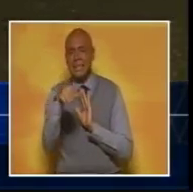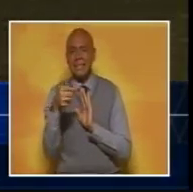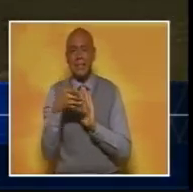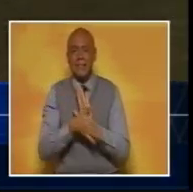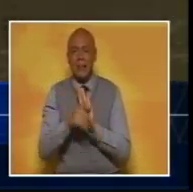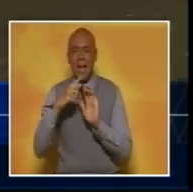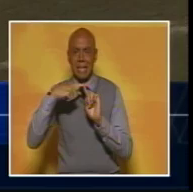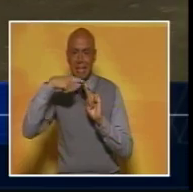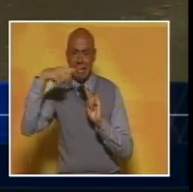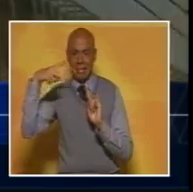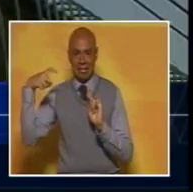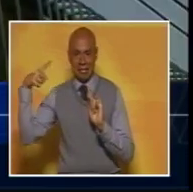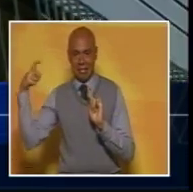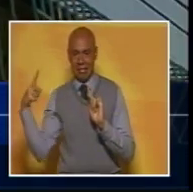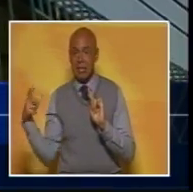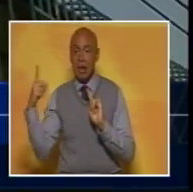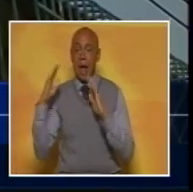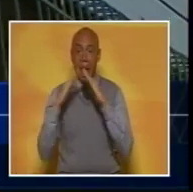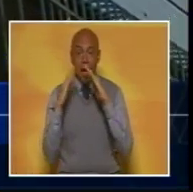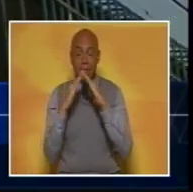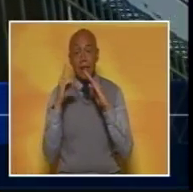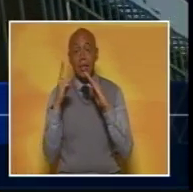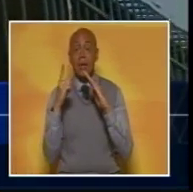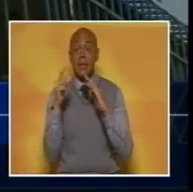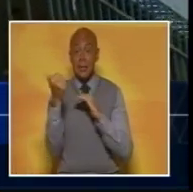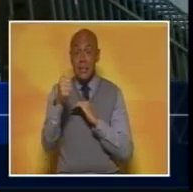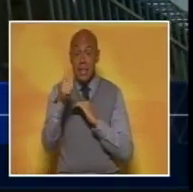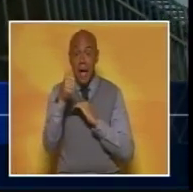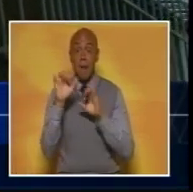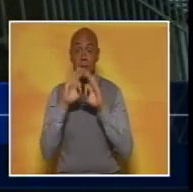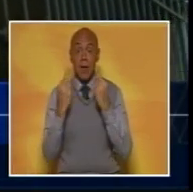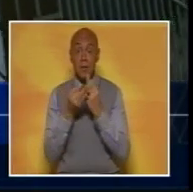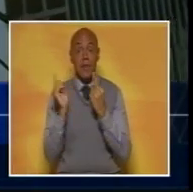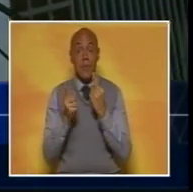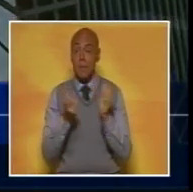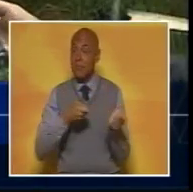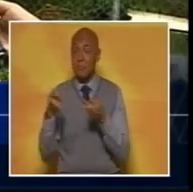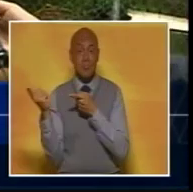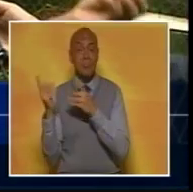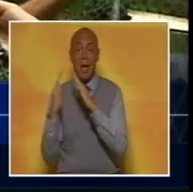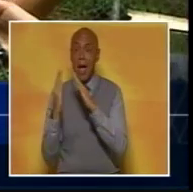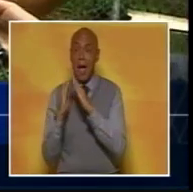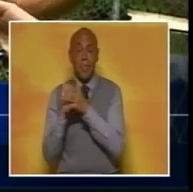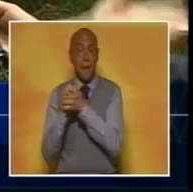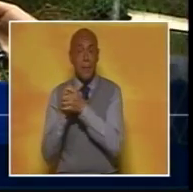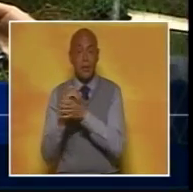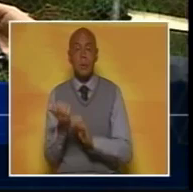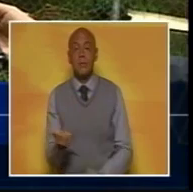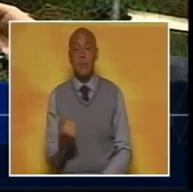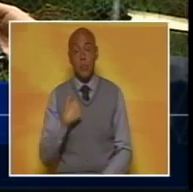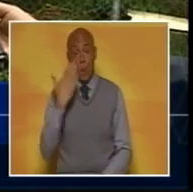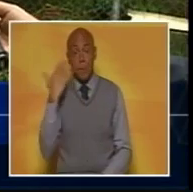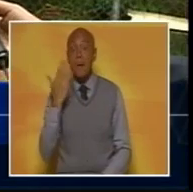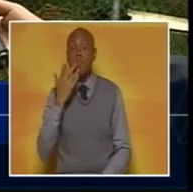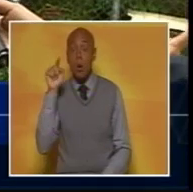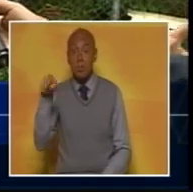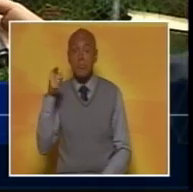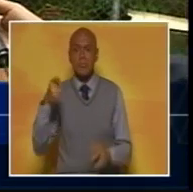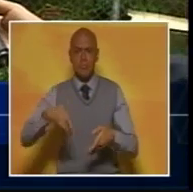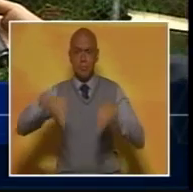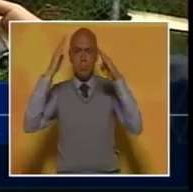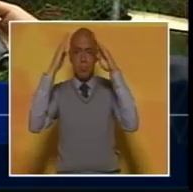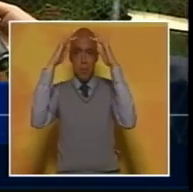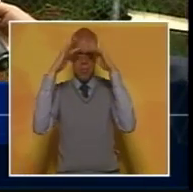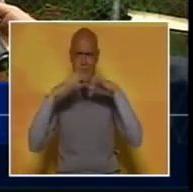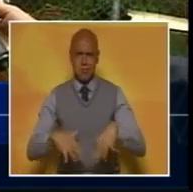grietas en las viviendas. 10 familias han tenido que mudarse a casa de parientes. Aquí se llegan a derrumbar estos edificios y vamos a